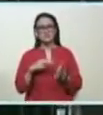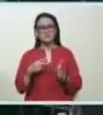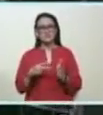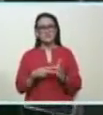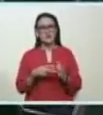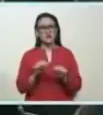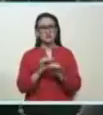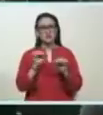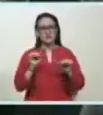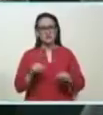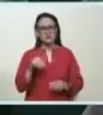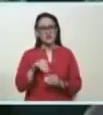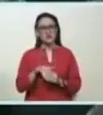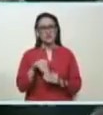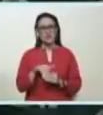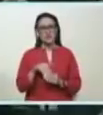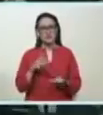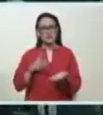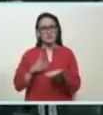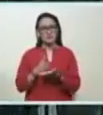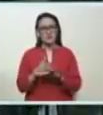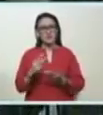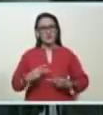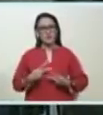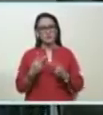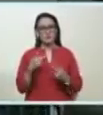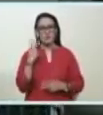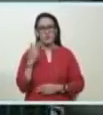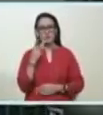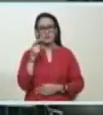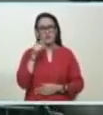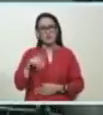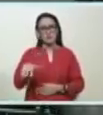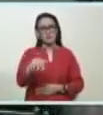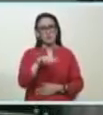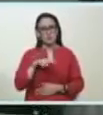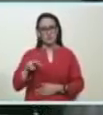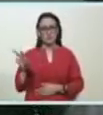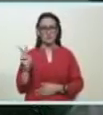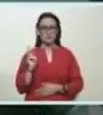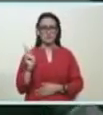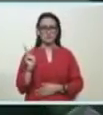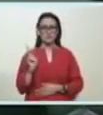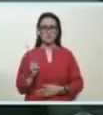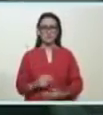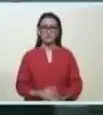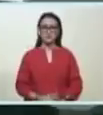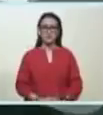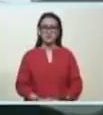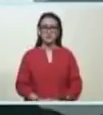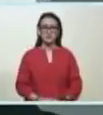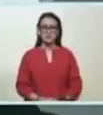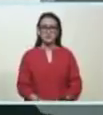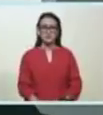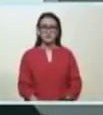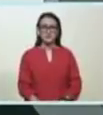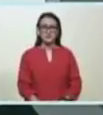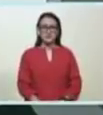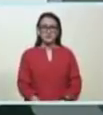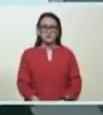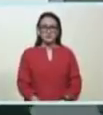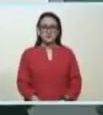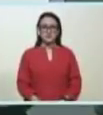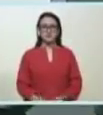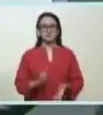de un sistema electoral fiel a la voluntad política del pueblo venezolano. organizamos una elección